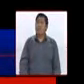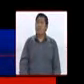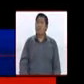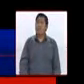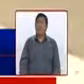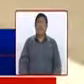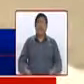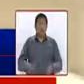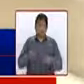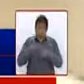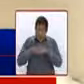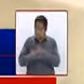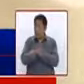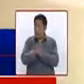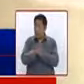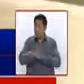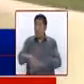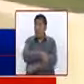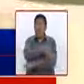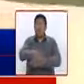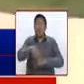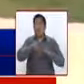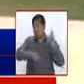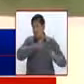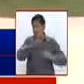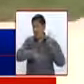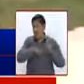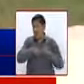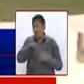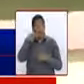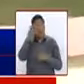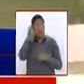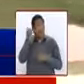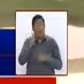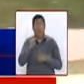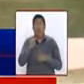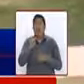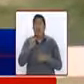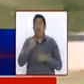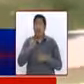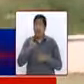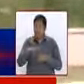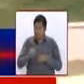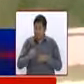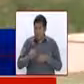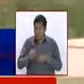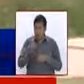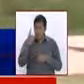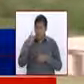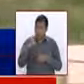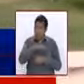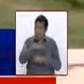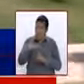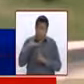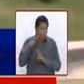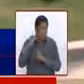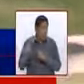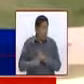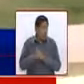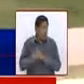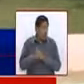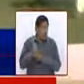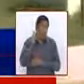Nosotros vamos a internarnos en las calles de esta población y saber por qué Zavalla es conocido como uno de los pueblos más